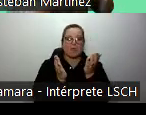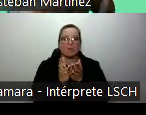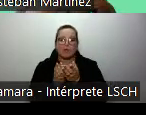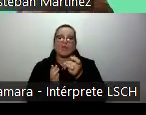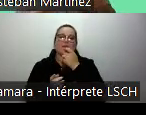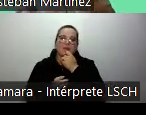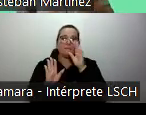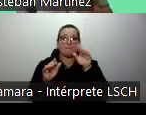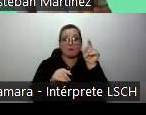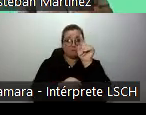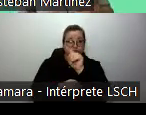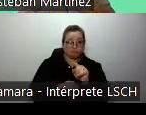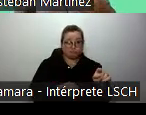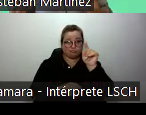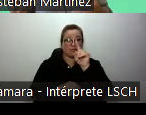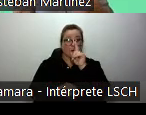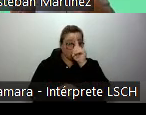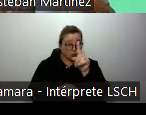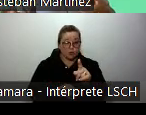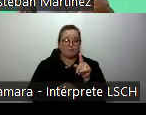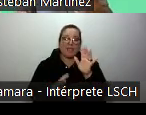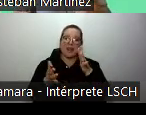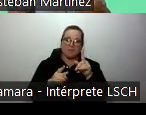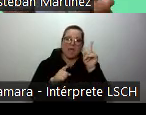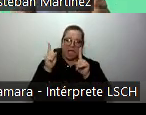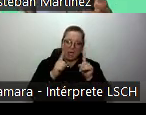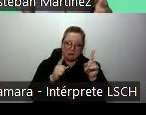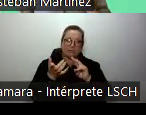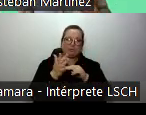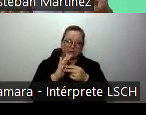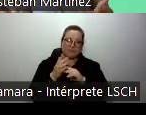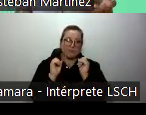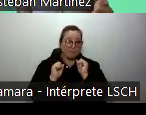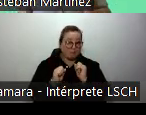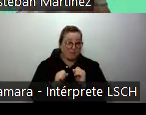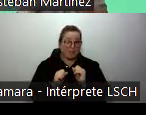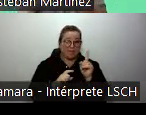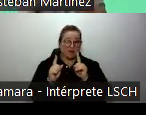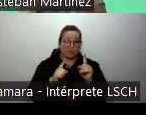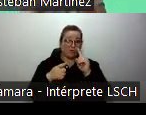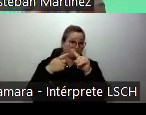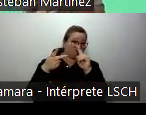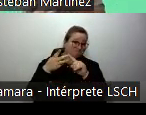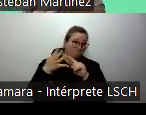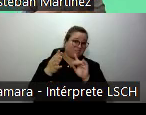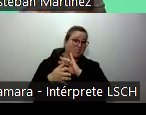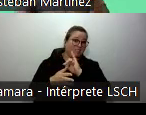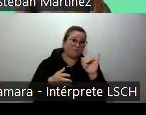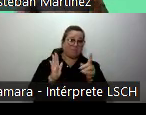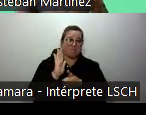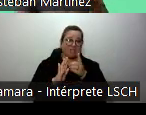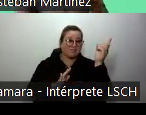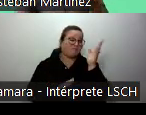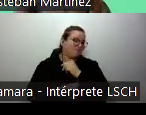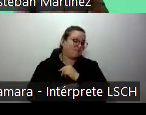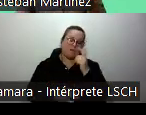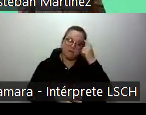que yo les comenté Eh puede estar fallando en alguno de estos y de hecho en alguno de ustedes quizás falló más de uno y por eso el hábito no se desarrolló ahora